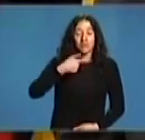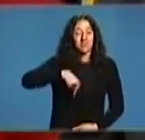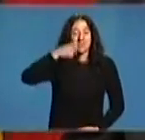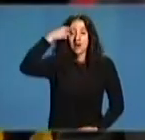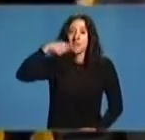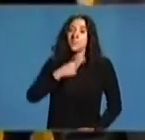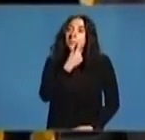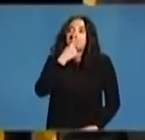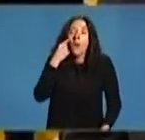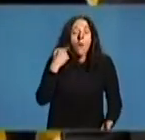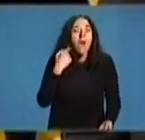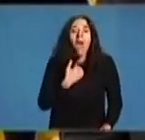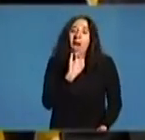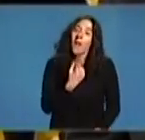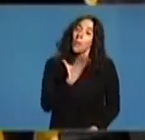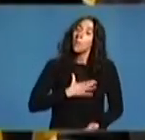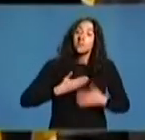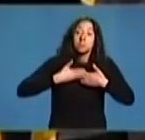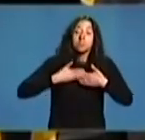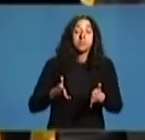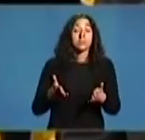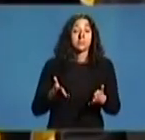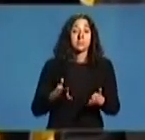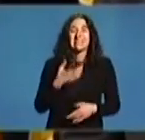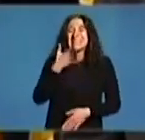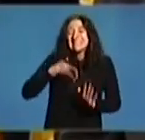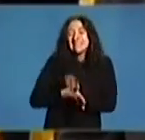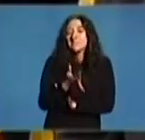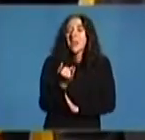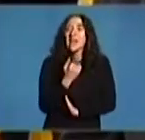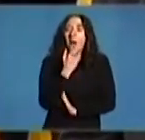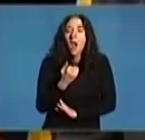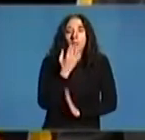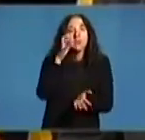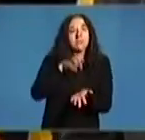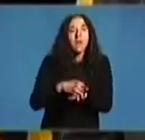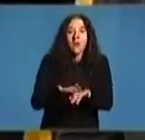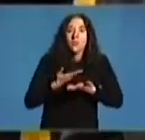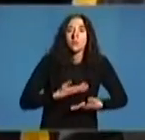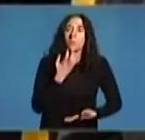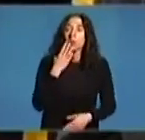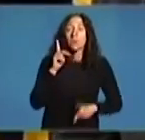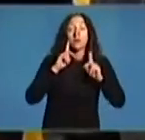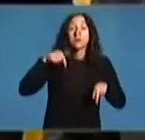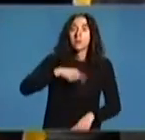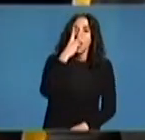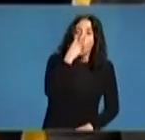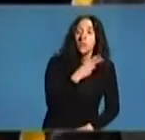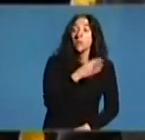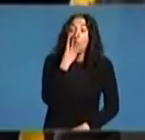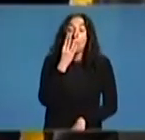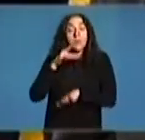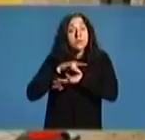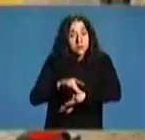sentido e sempre haberá alguén, neste caso a 11, e uns animales que son os perros guía, que nos